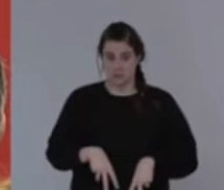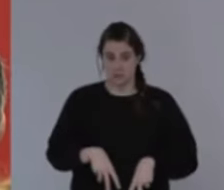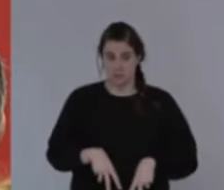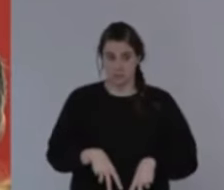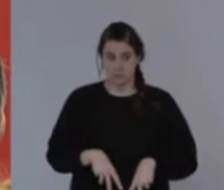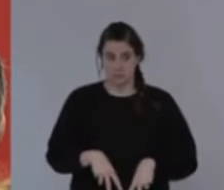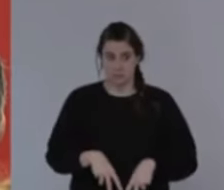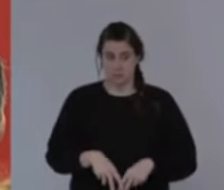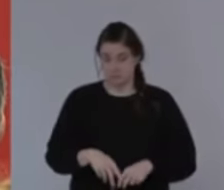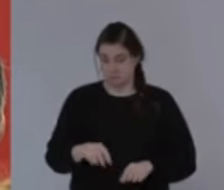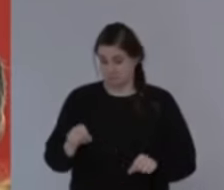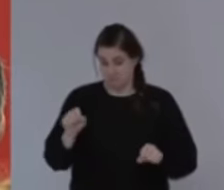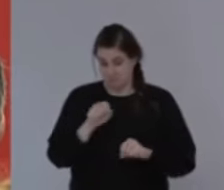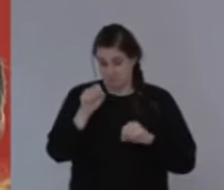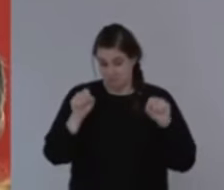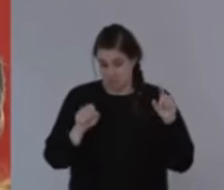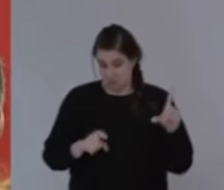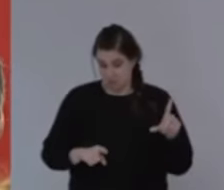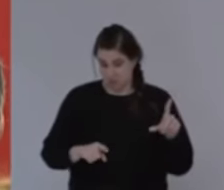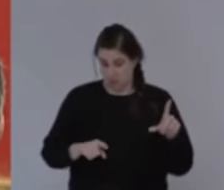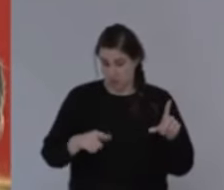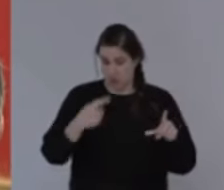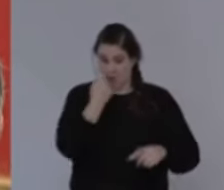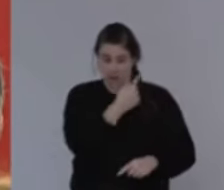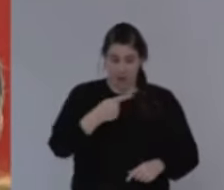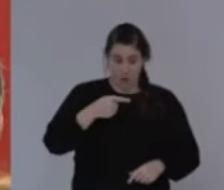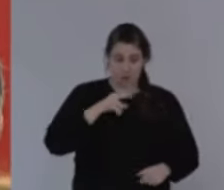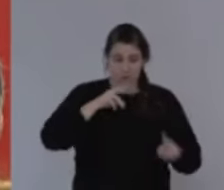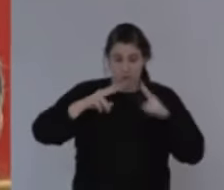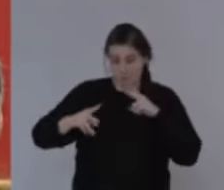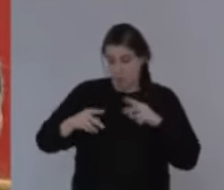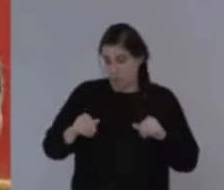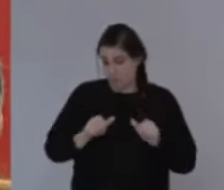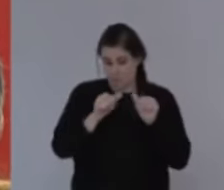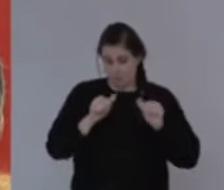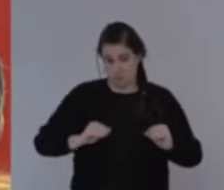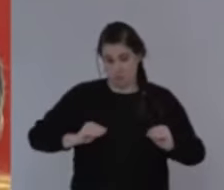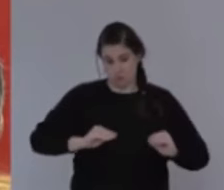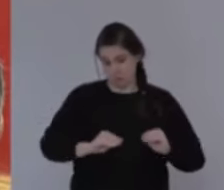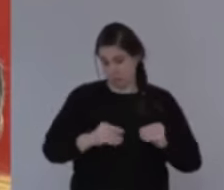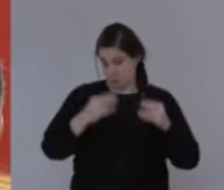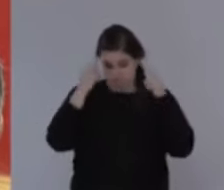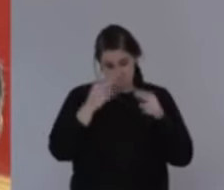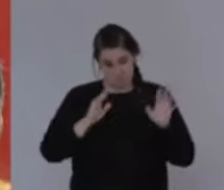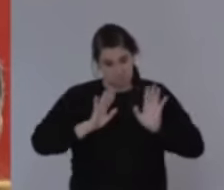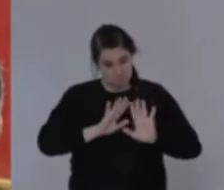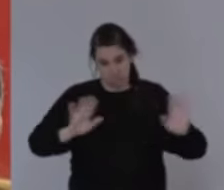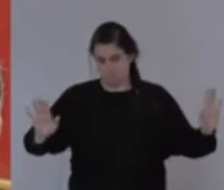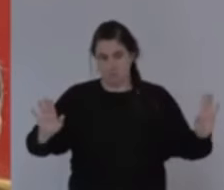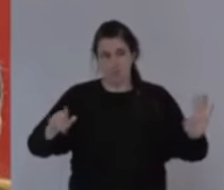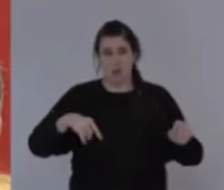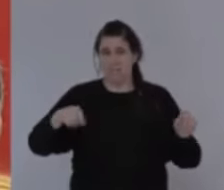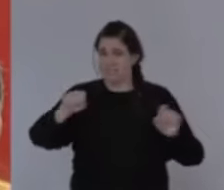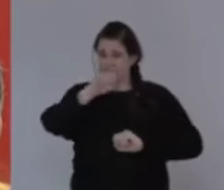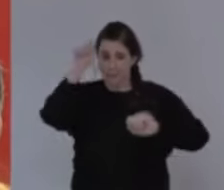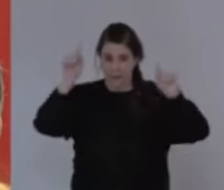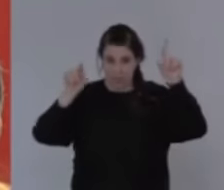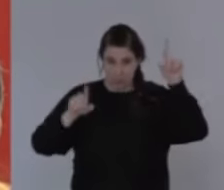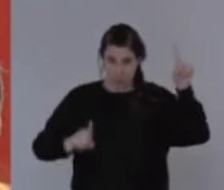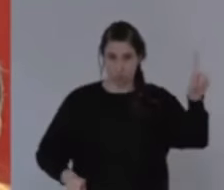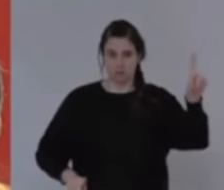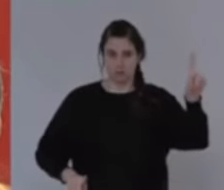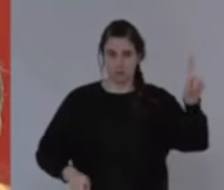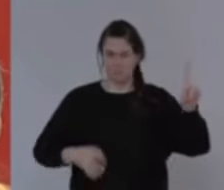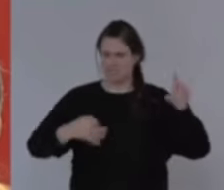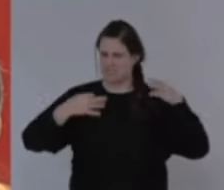Y a esa pregunta, ya digo, no es extrapolable. Cada uno puede reaccionar como quiera y eso hay que respetarlo. Pero a esa pregunta siempre,